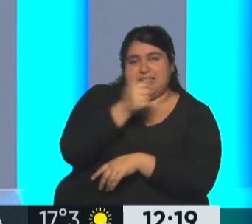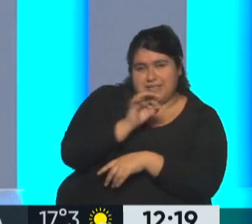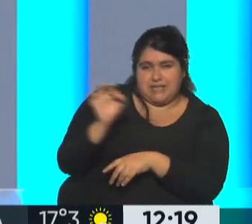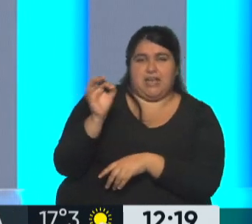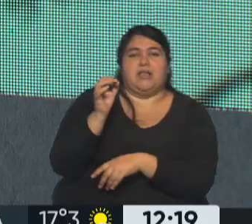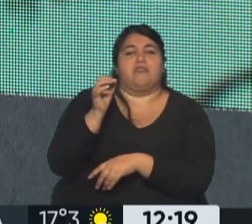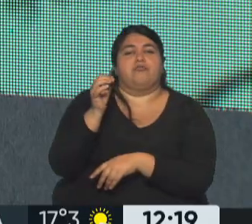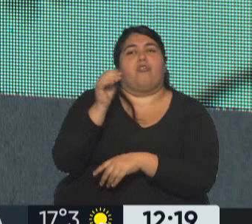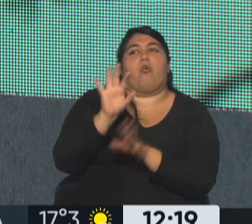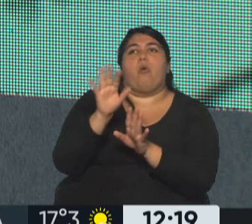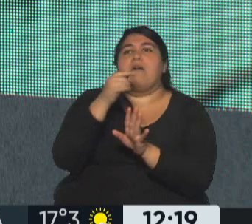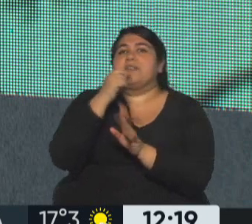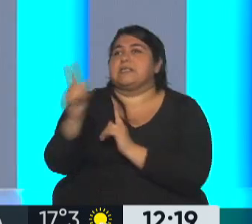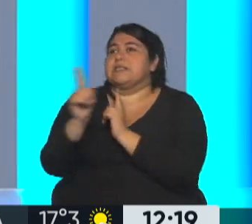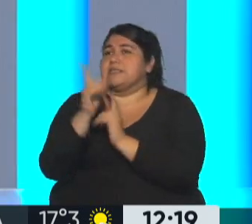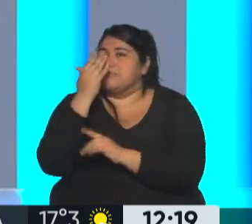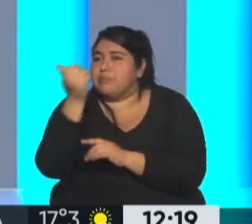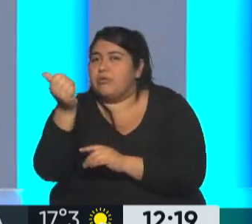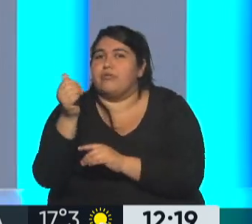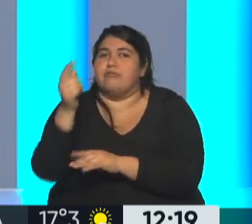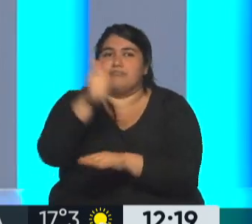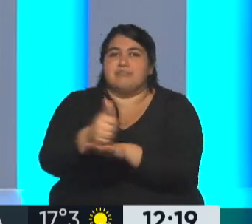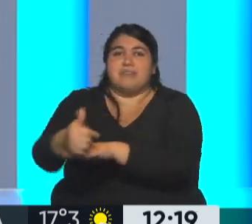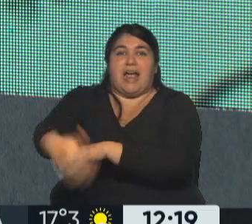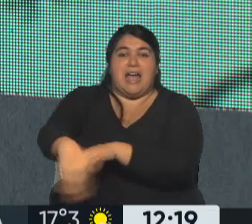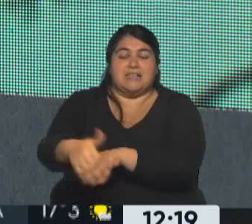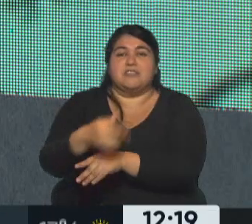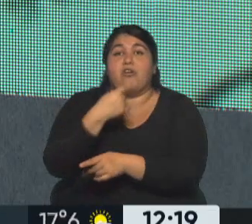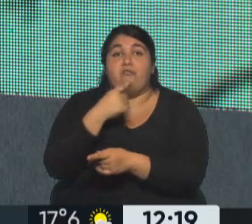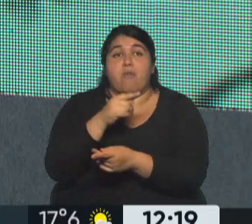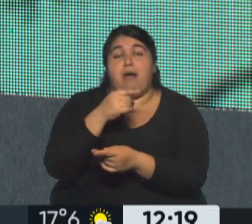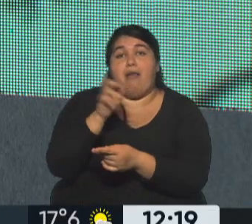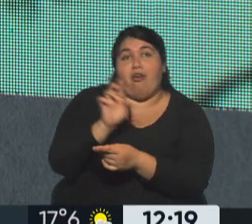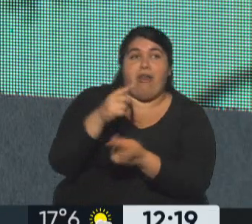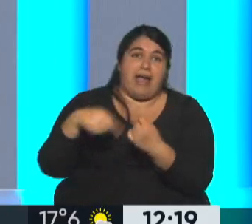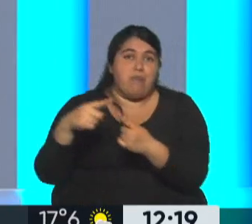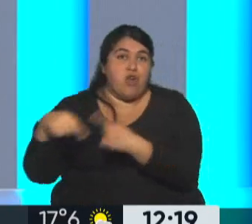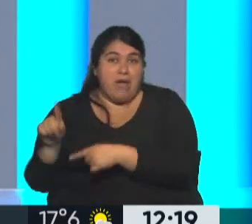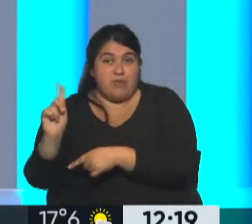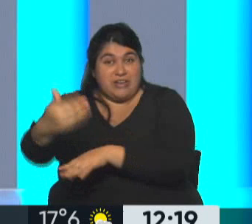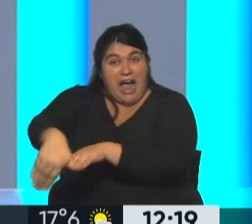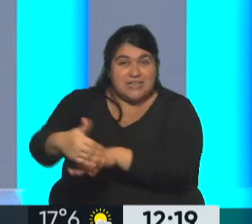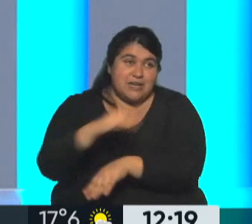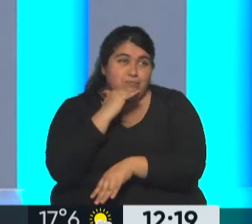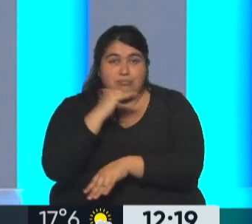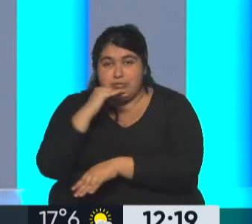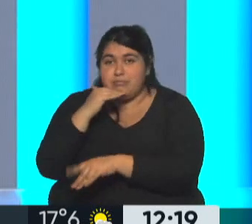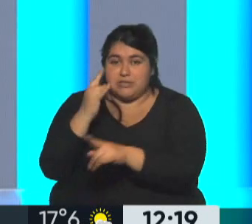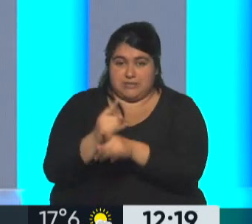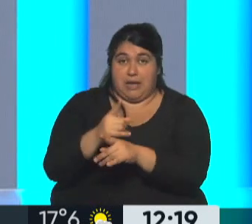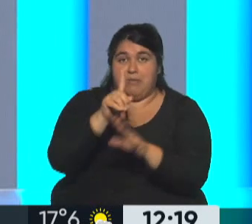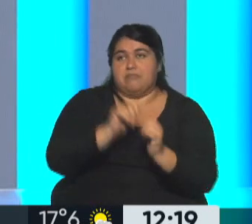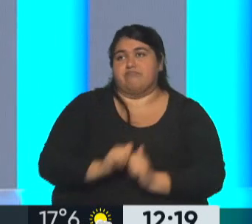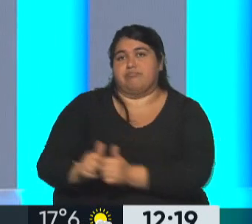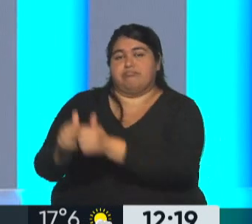personas que que te convocan los llamados arbolitos exactos dólar dólar cambio cambio sí sí este que te transportaron hasta hasta